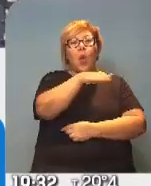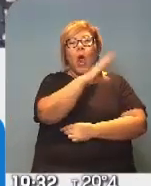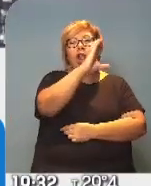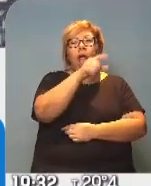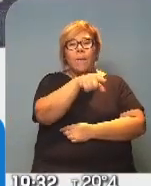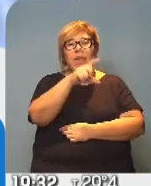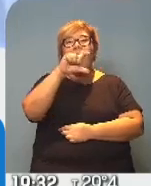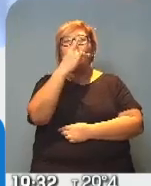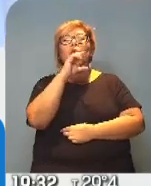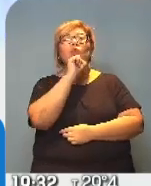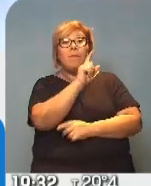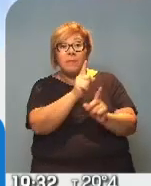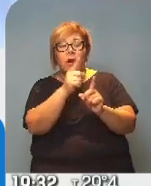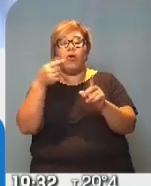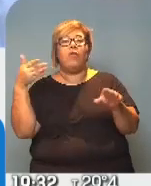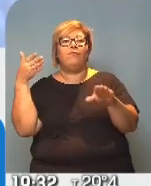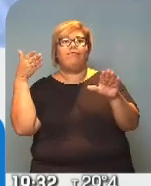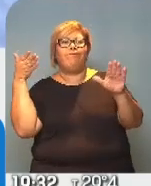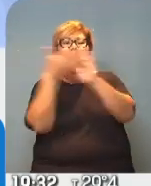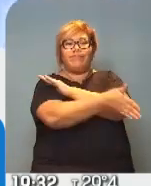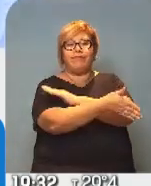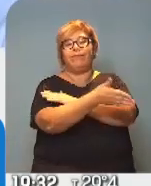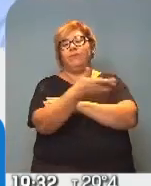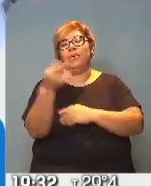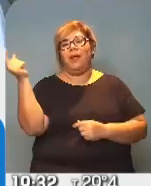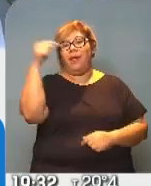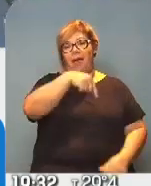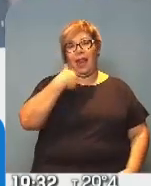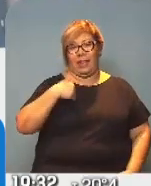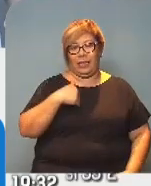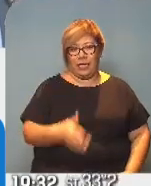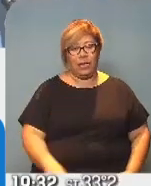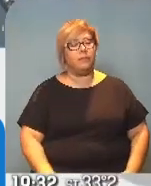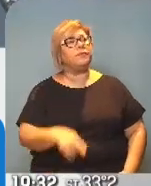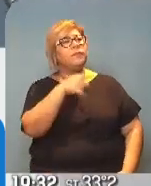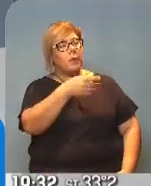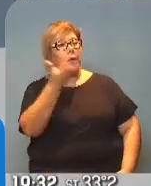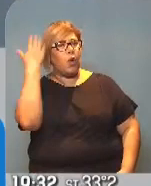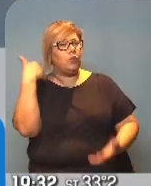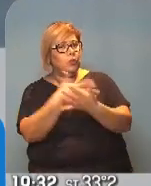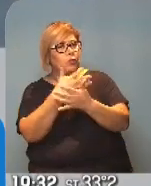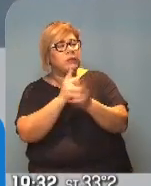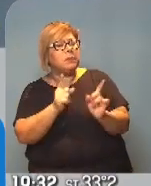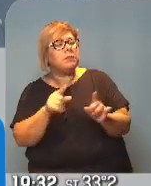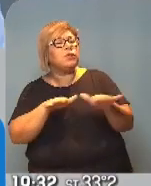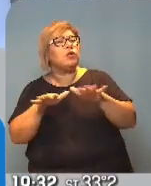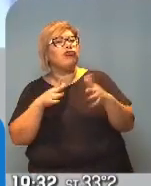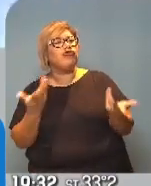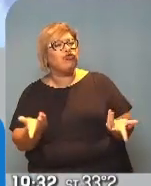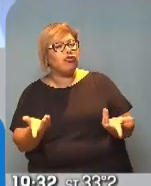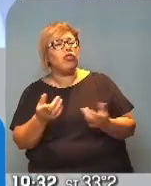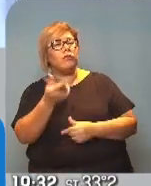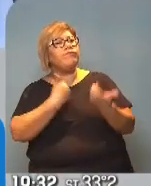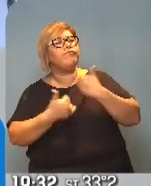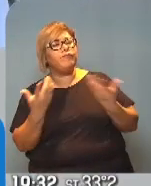desde afuera, estando desde acá, desde la Argentina, sabiendo que mucho de lo que viven hoy los que están allí todavía vos lo viviste hasta hace poco? La situación es mucho